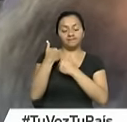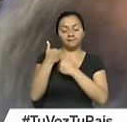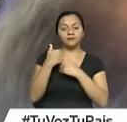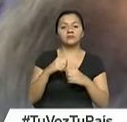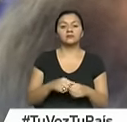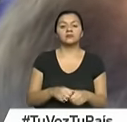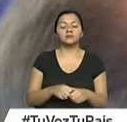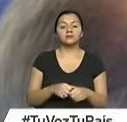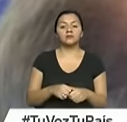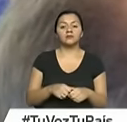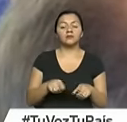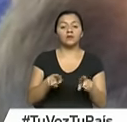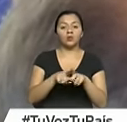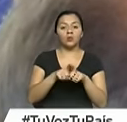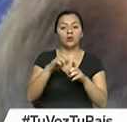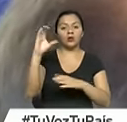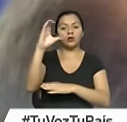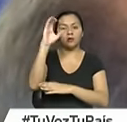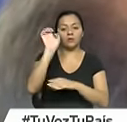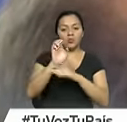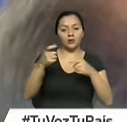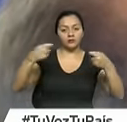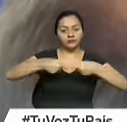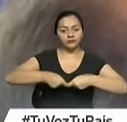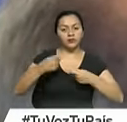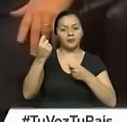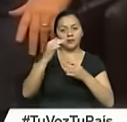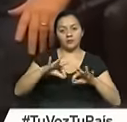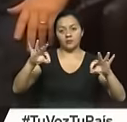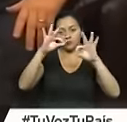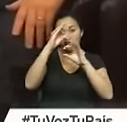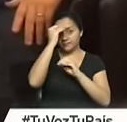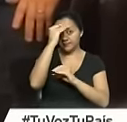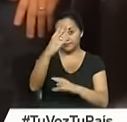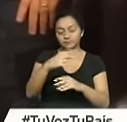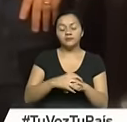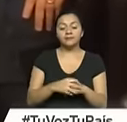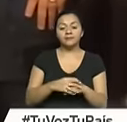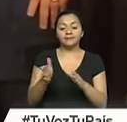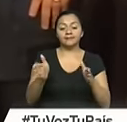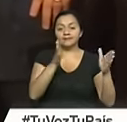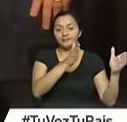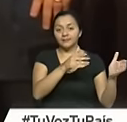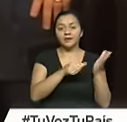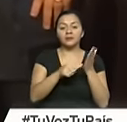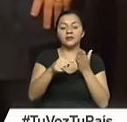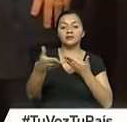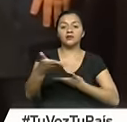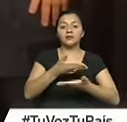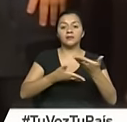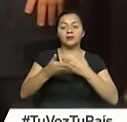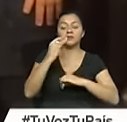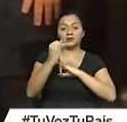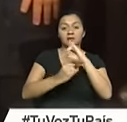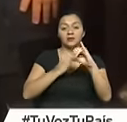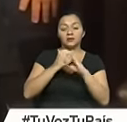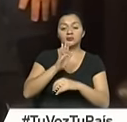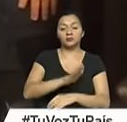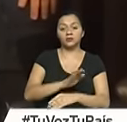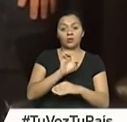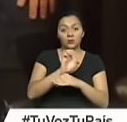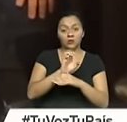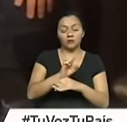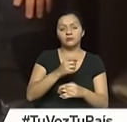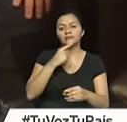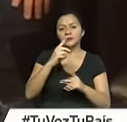y es capital colombiano-ecuatoriano, muy importante. Por su parte, el ministro de Comercio Exterior, Juan Carlos Casinelli,